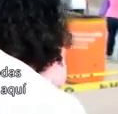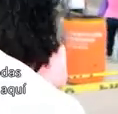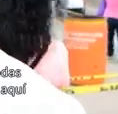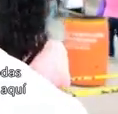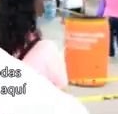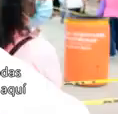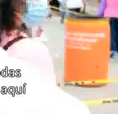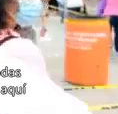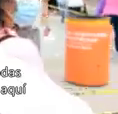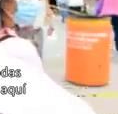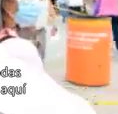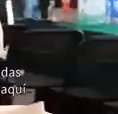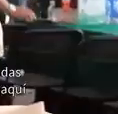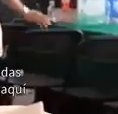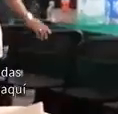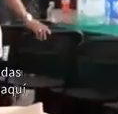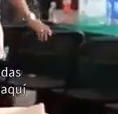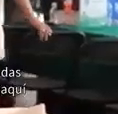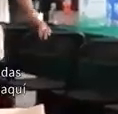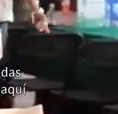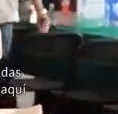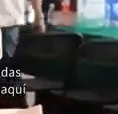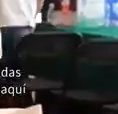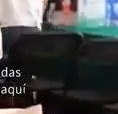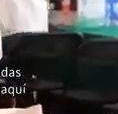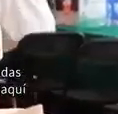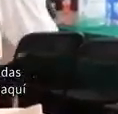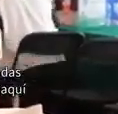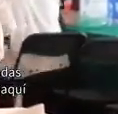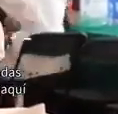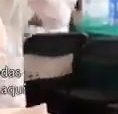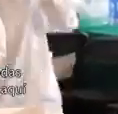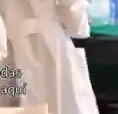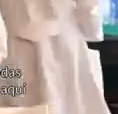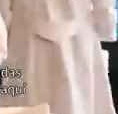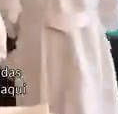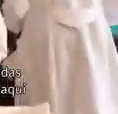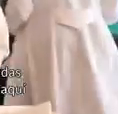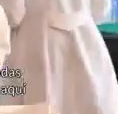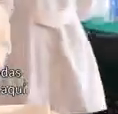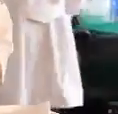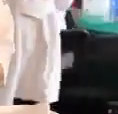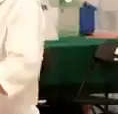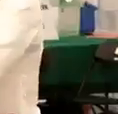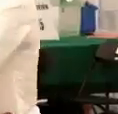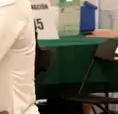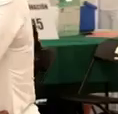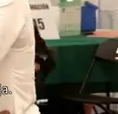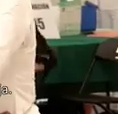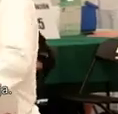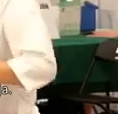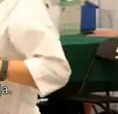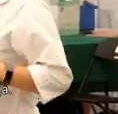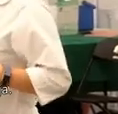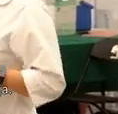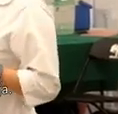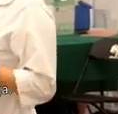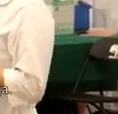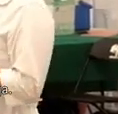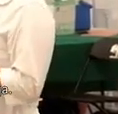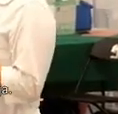No, yo creo que igual guardar todas las recomendaciones que nos dan aquí